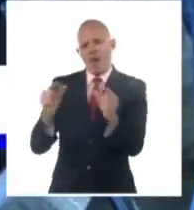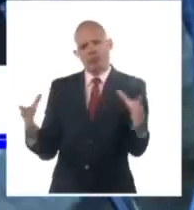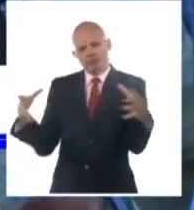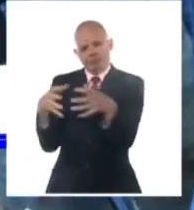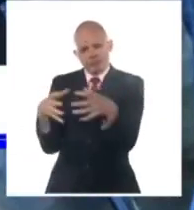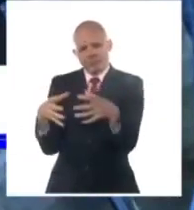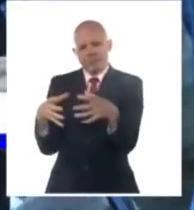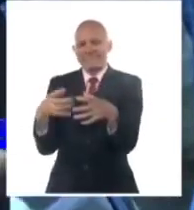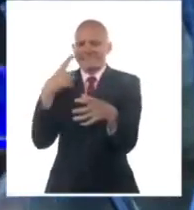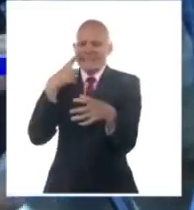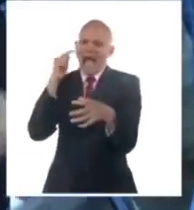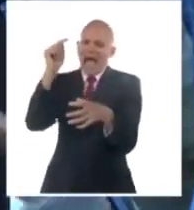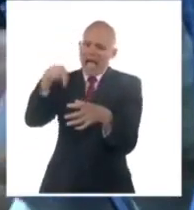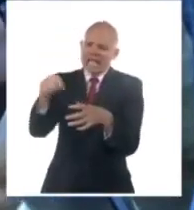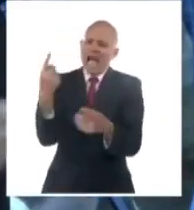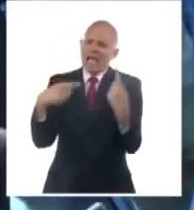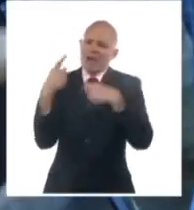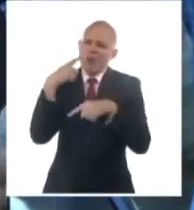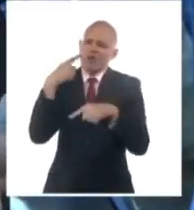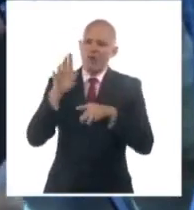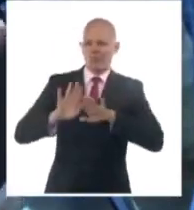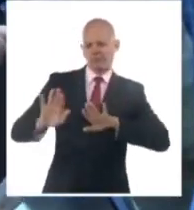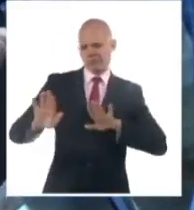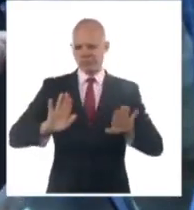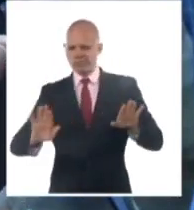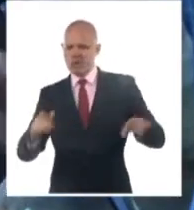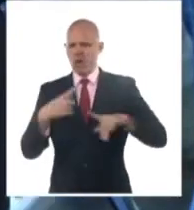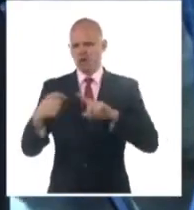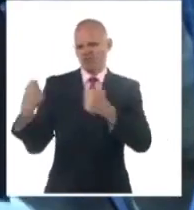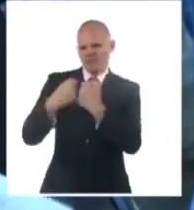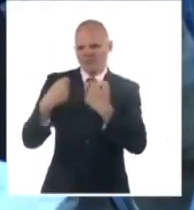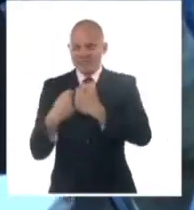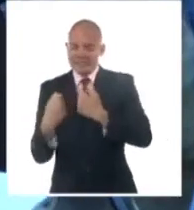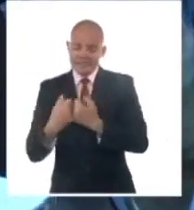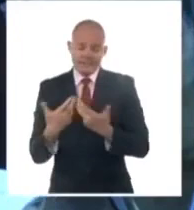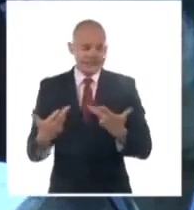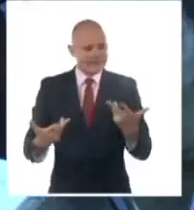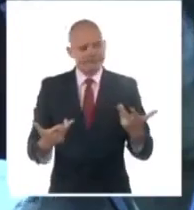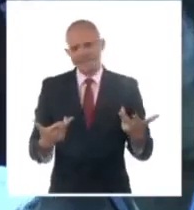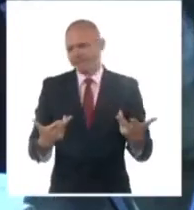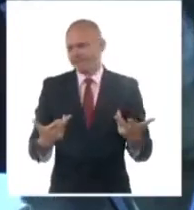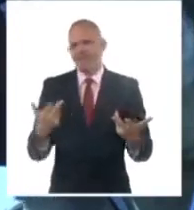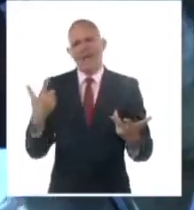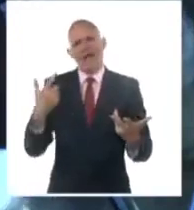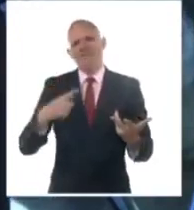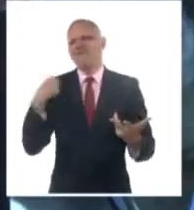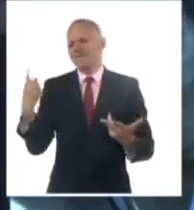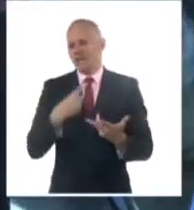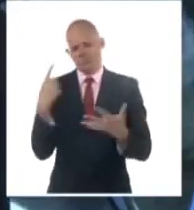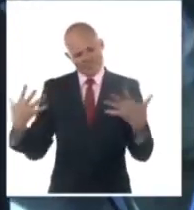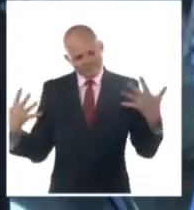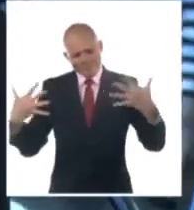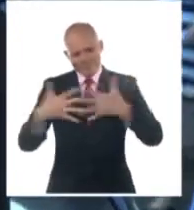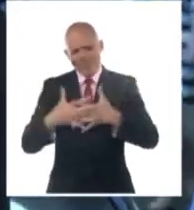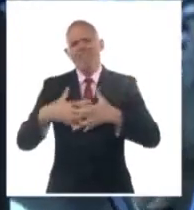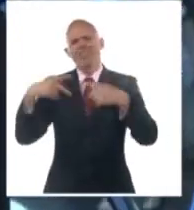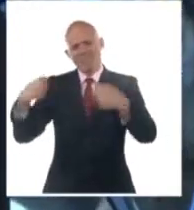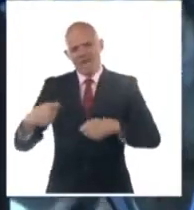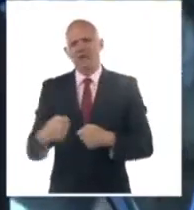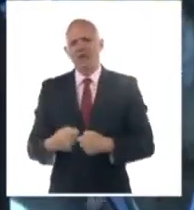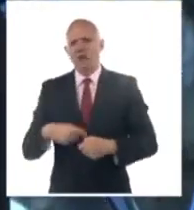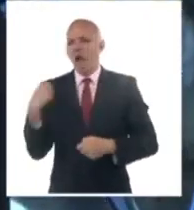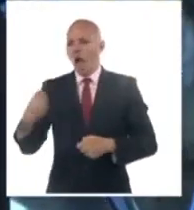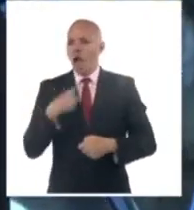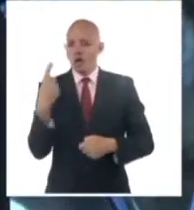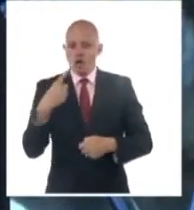Hay partidos que no quieren trabajar con otros. Debemos poner todo eso detrás de nosotros a favor de Cuba, por